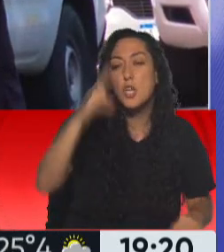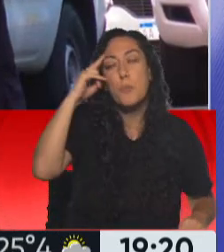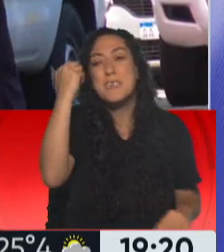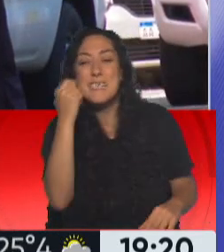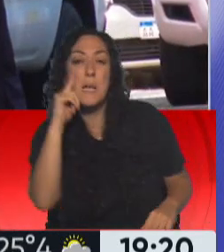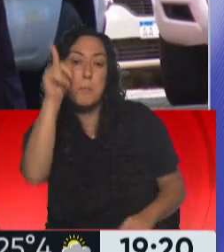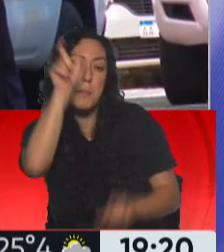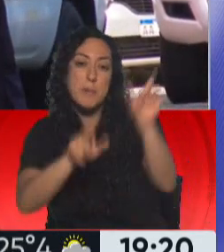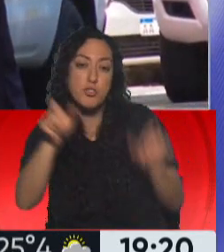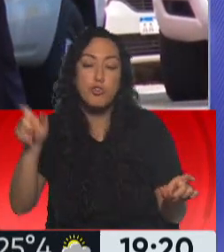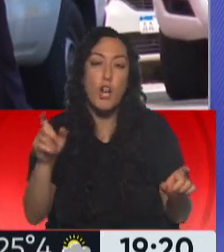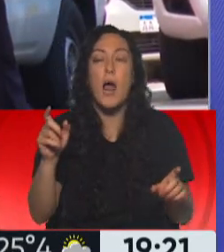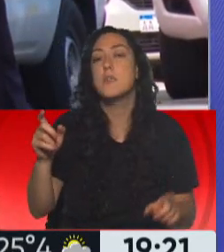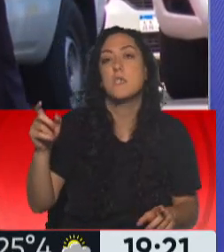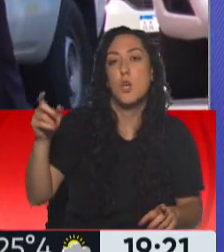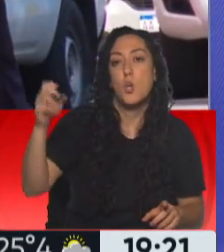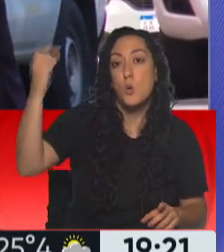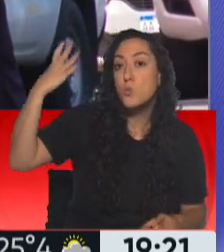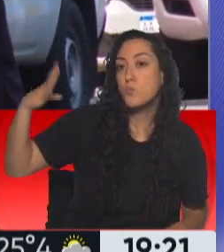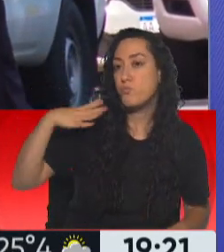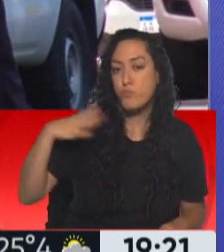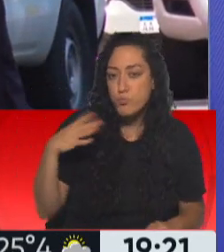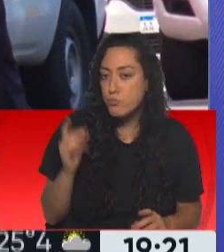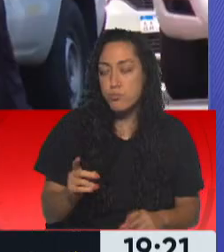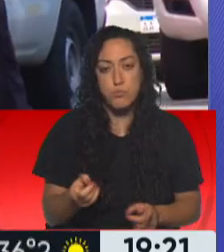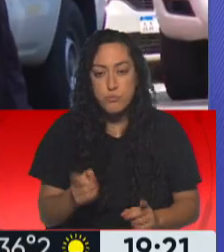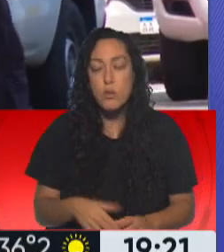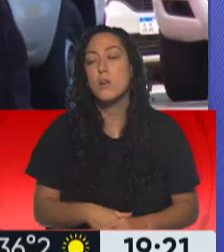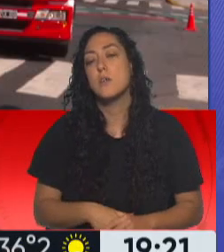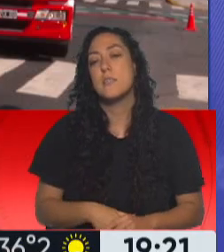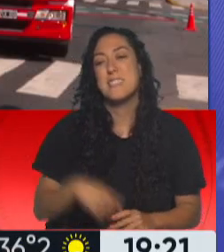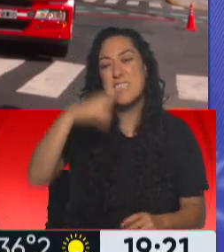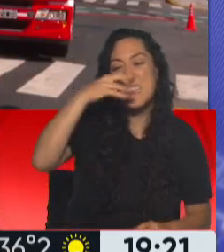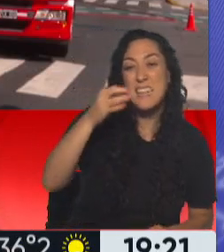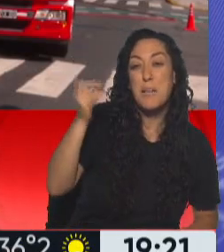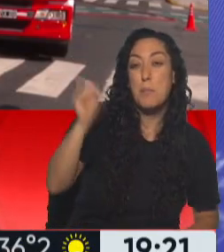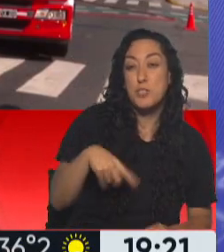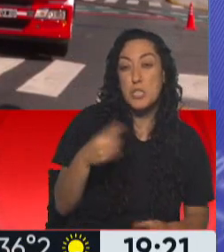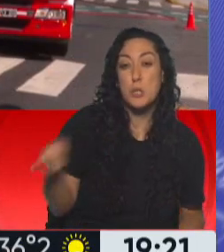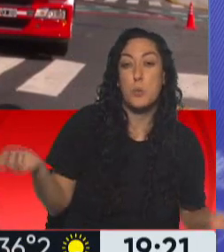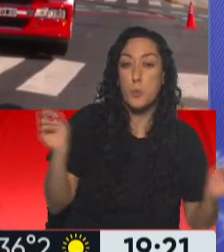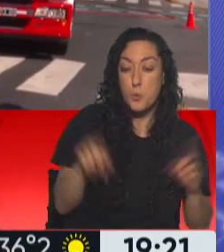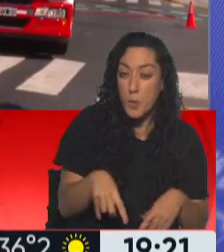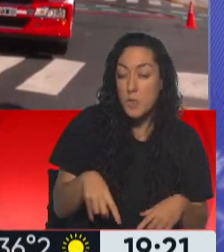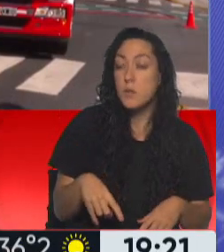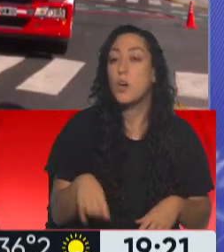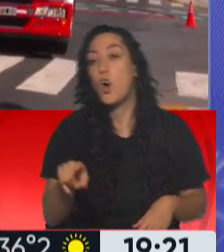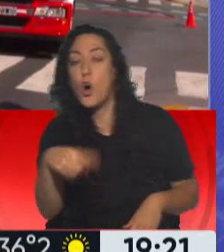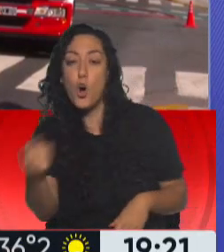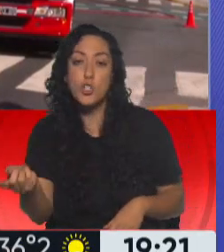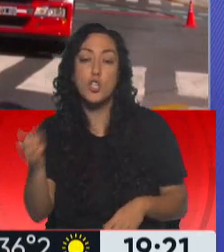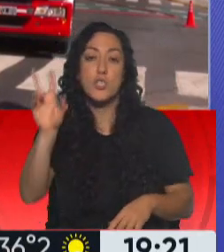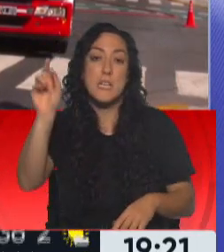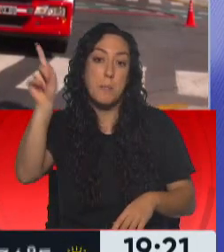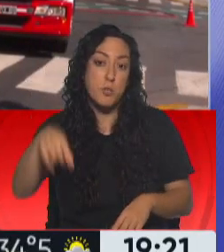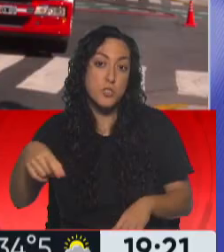todavía continúan sin luz. Es decir, que el servicio ya se restableció para el 70% de los hogares que se vieron afectados, pero todavía hay un 30%